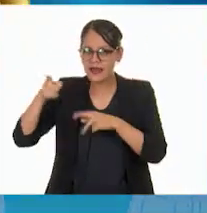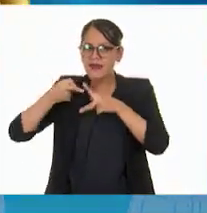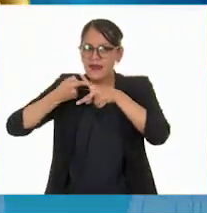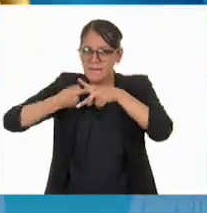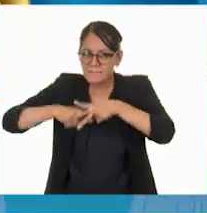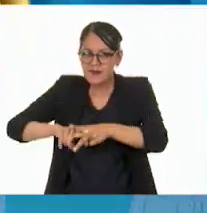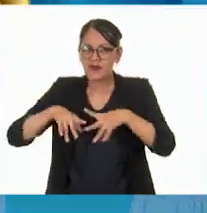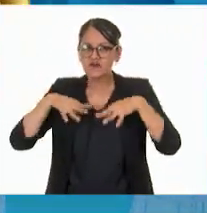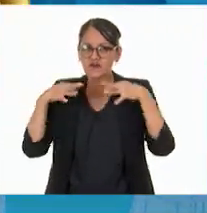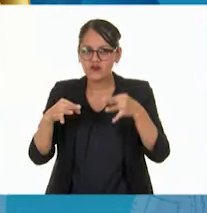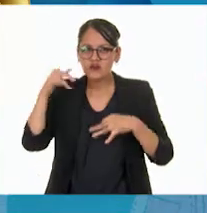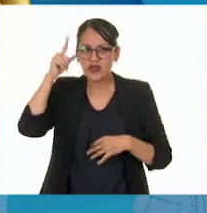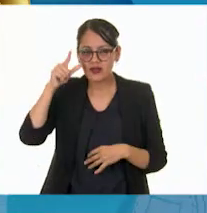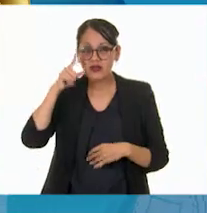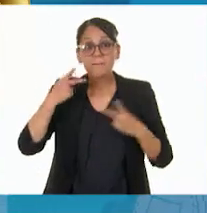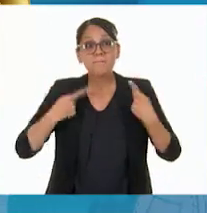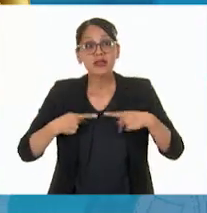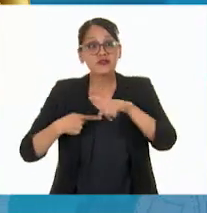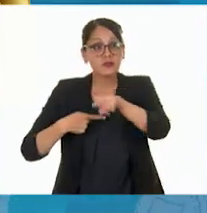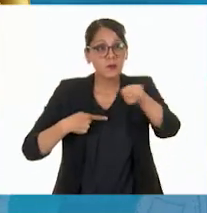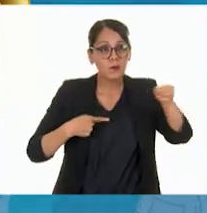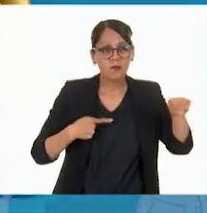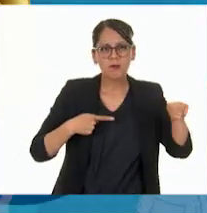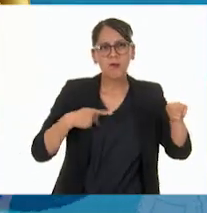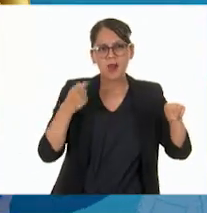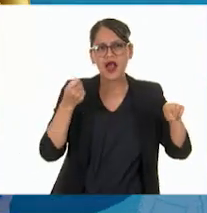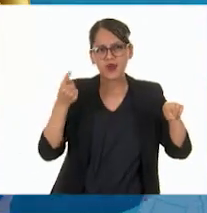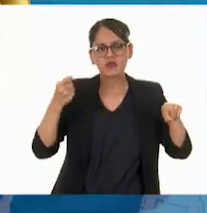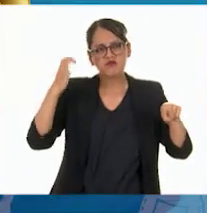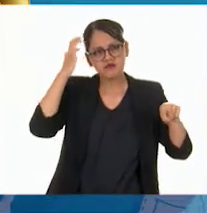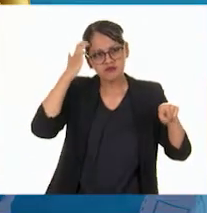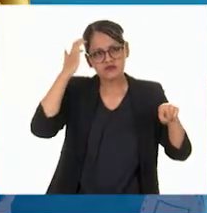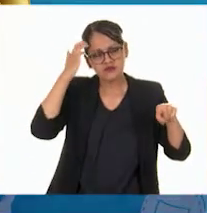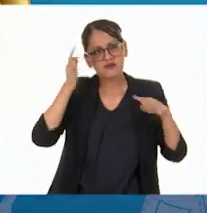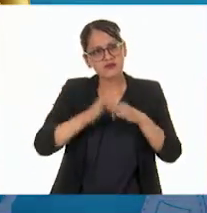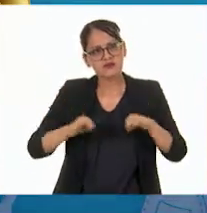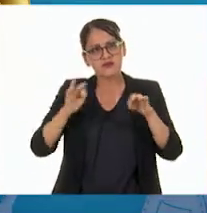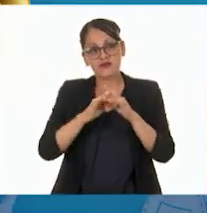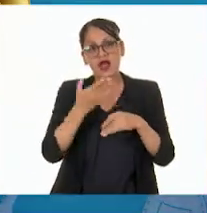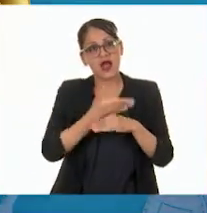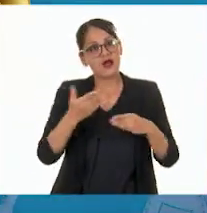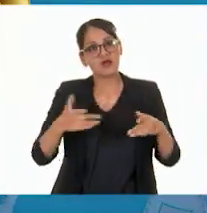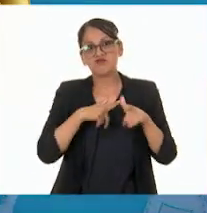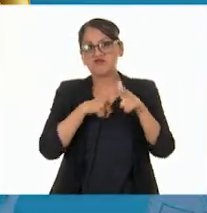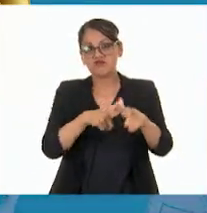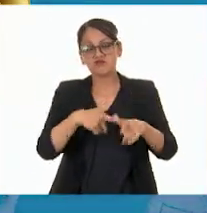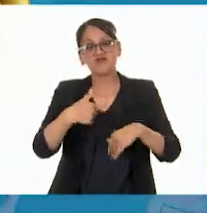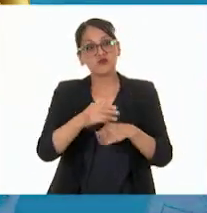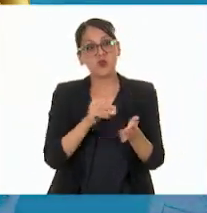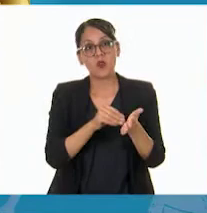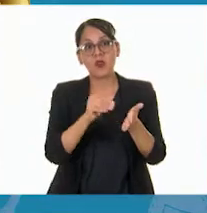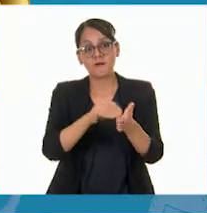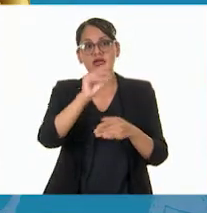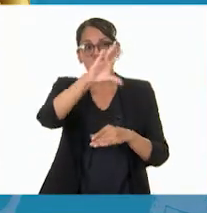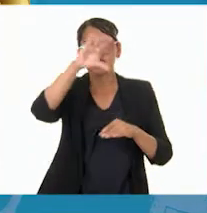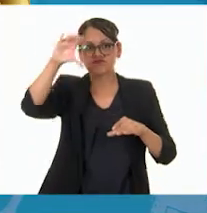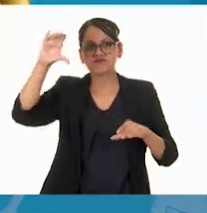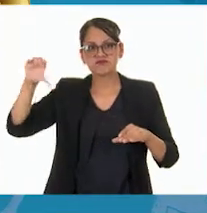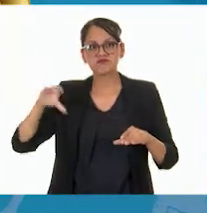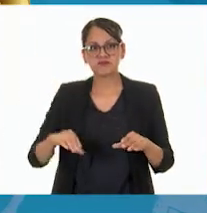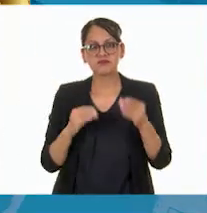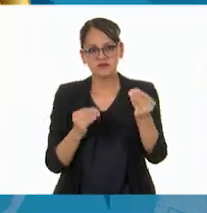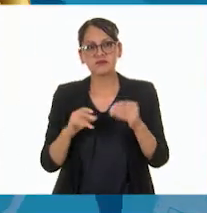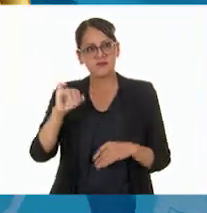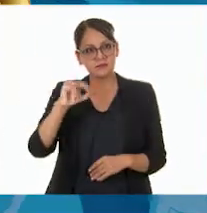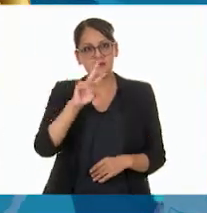que se volvió uno de los cultos más importantes de aquel entonces y que continúa hasta nuestros días en muchas partes del país.